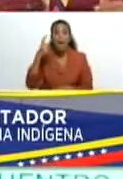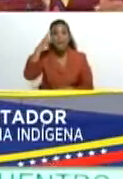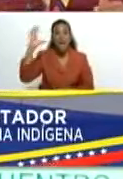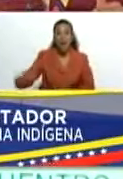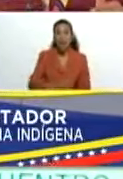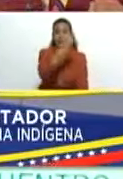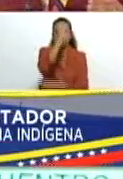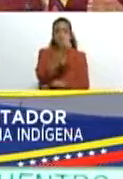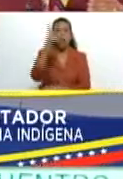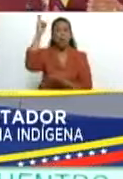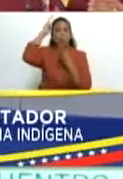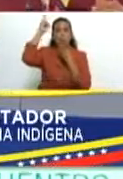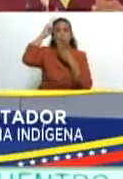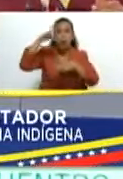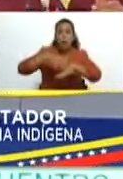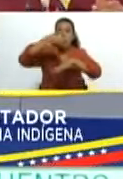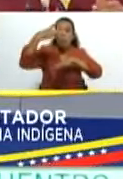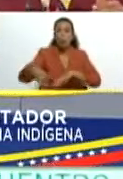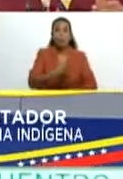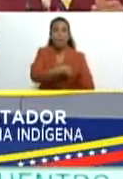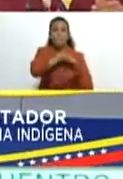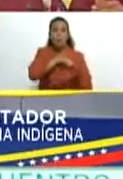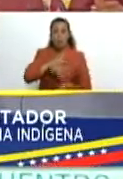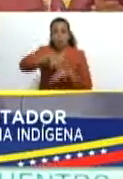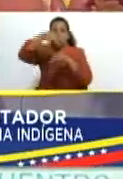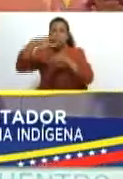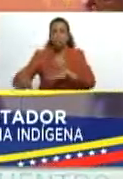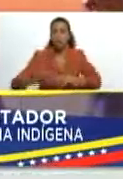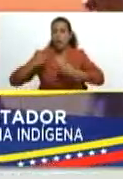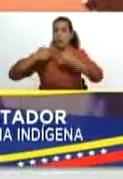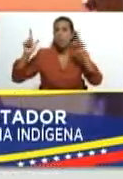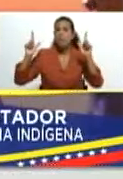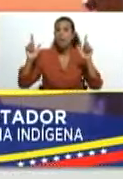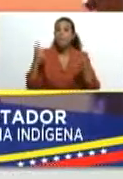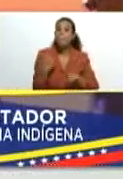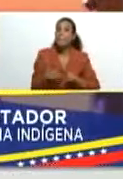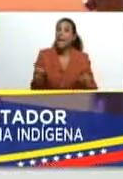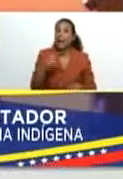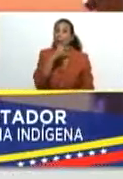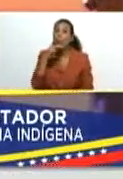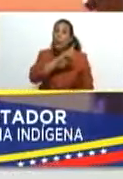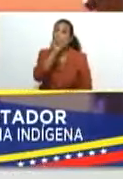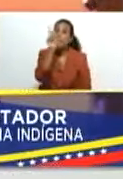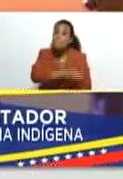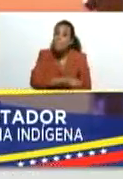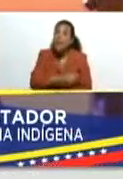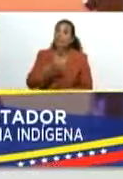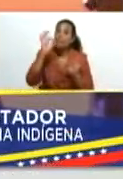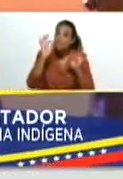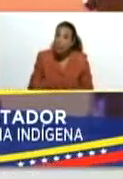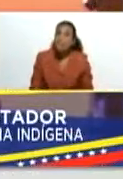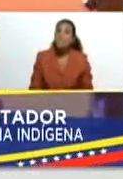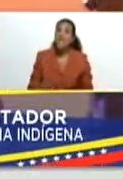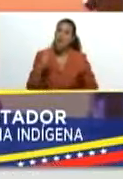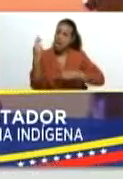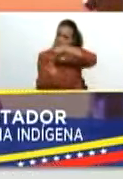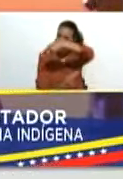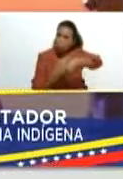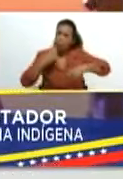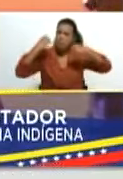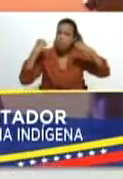resistencia indígena y la descolonización de América, ¿correcto? Pero el mes de octubre tiene que ser un día de